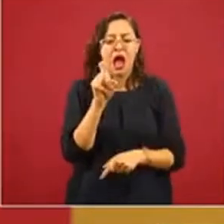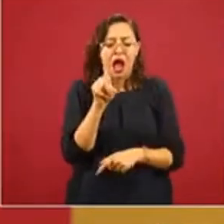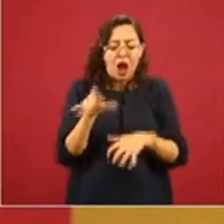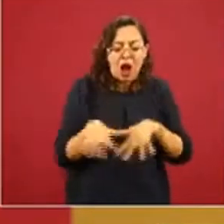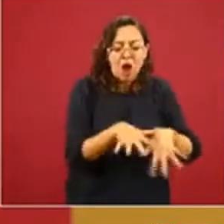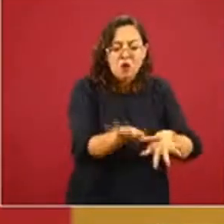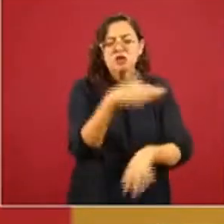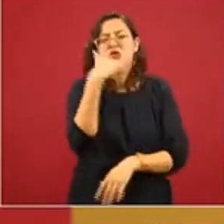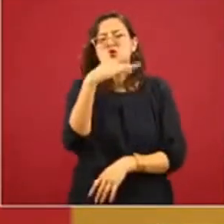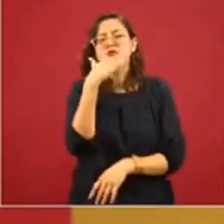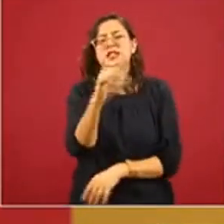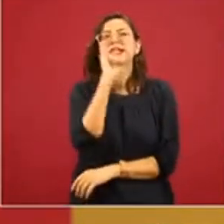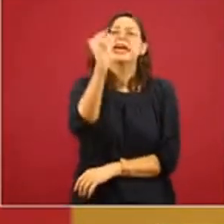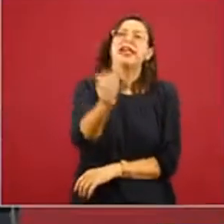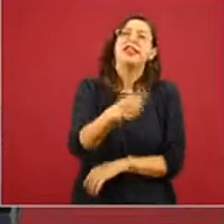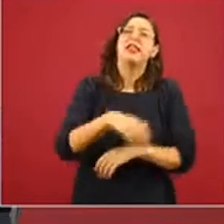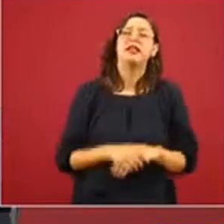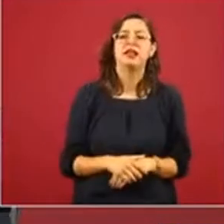cuencas hídricas.